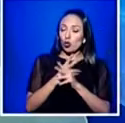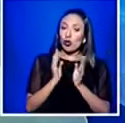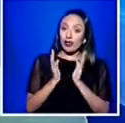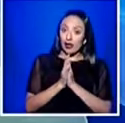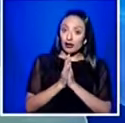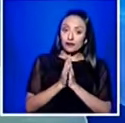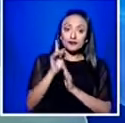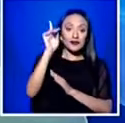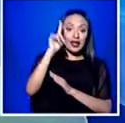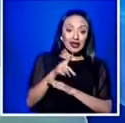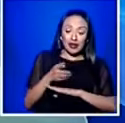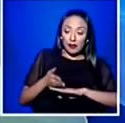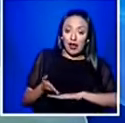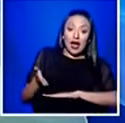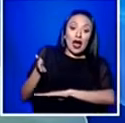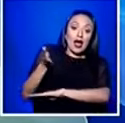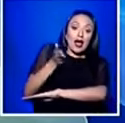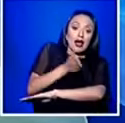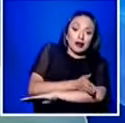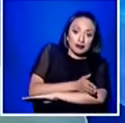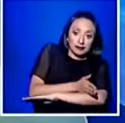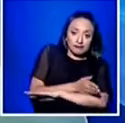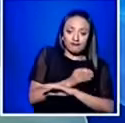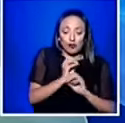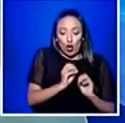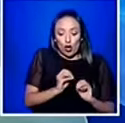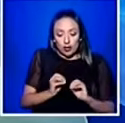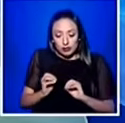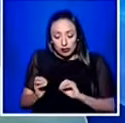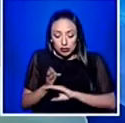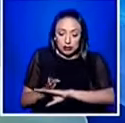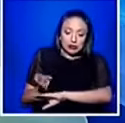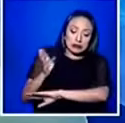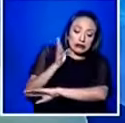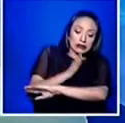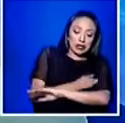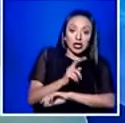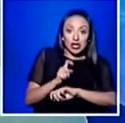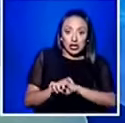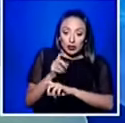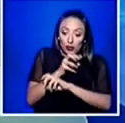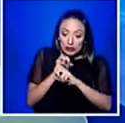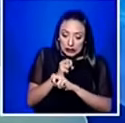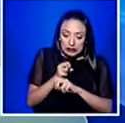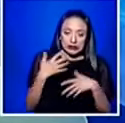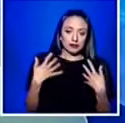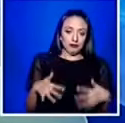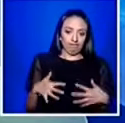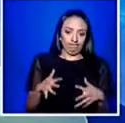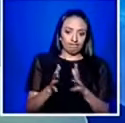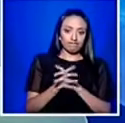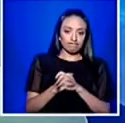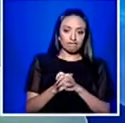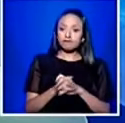toca a todos salir más temprano, organizarnos, reajustar nuestro tiempo tomando en cuenta lo que está sucediendo. Son las